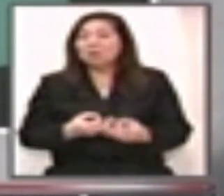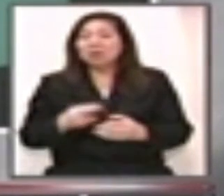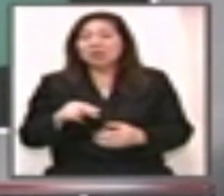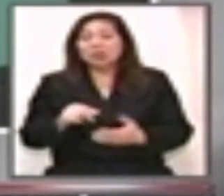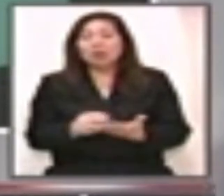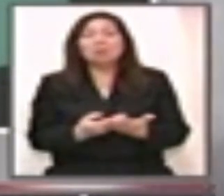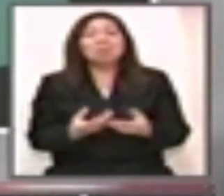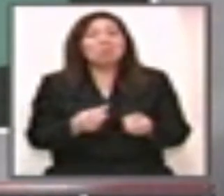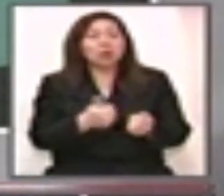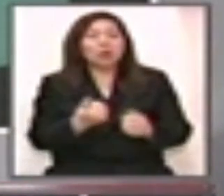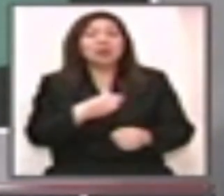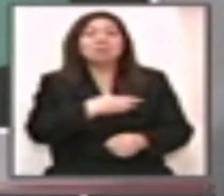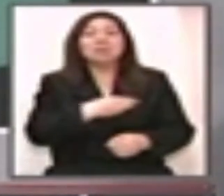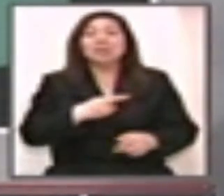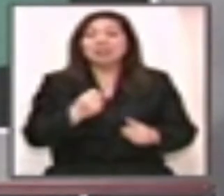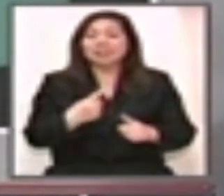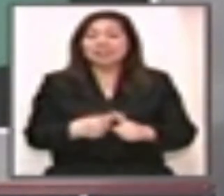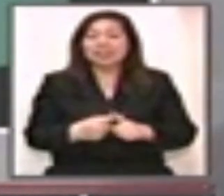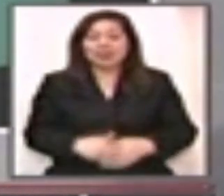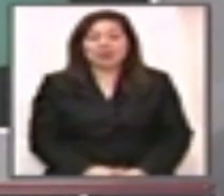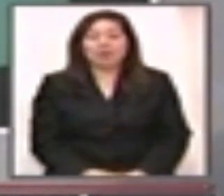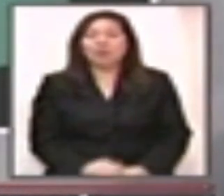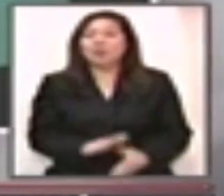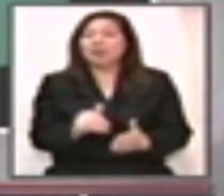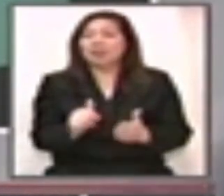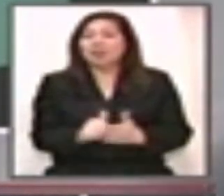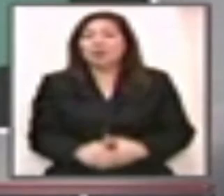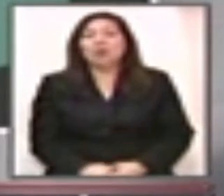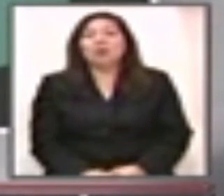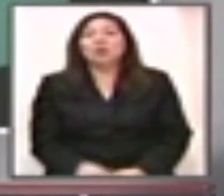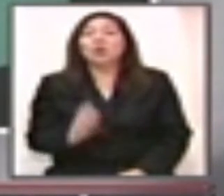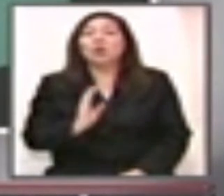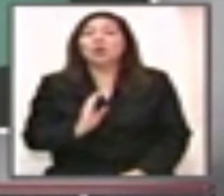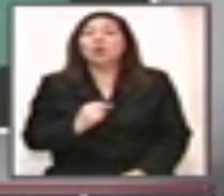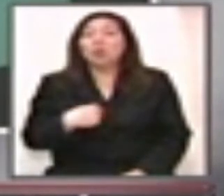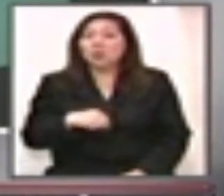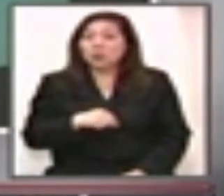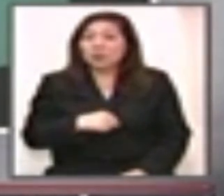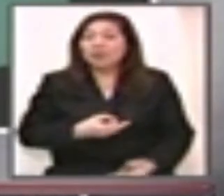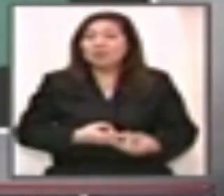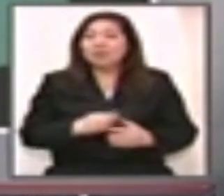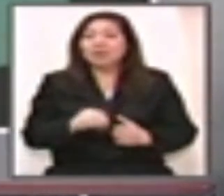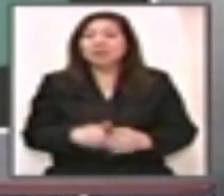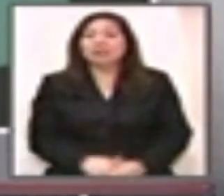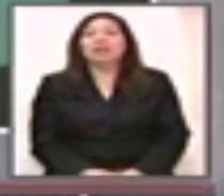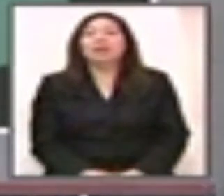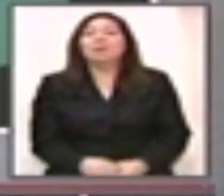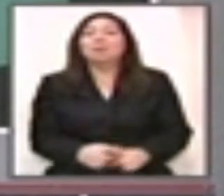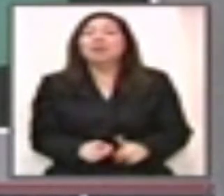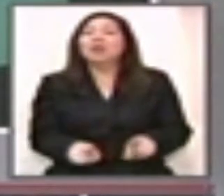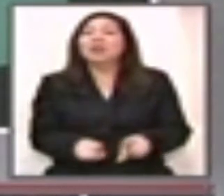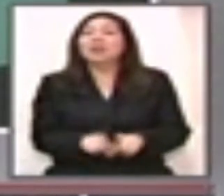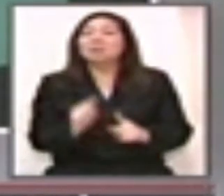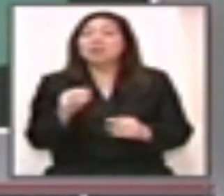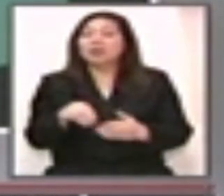binacionales promovidos por el Ministerio de Relaciones Exteriores en todo lo que son nuestros gabinetes binacionales. También nos trazamos